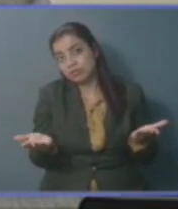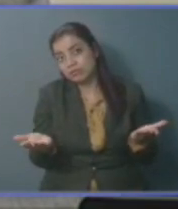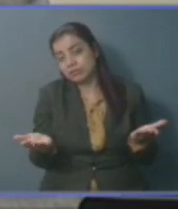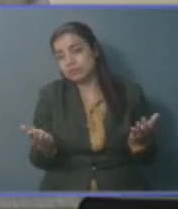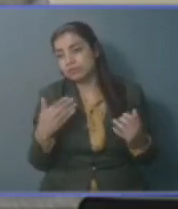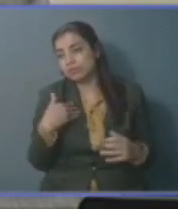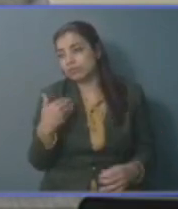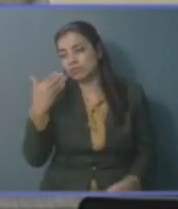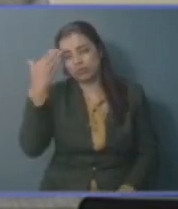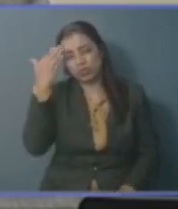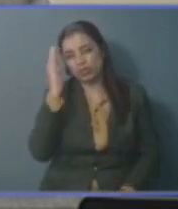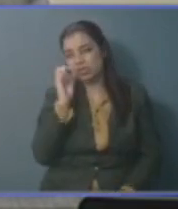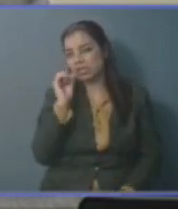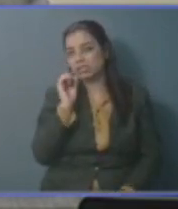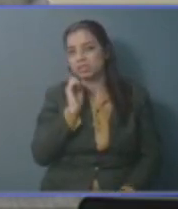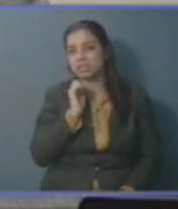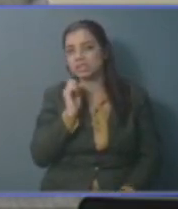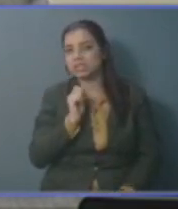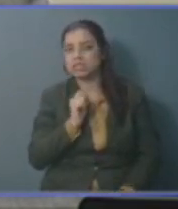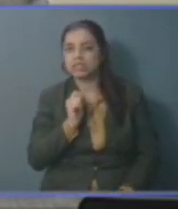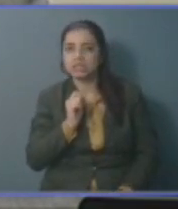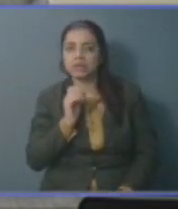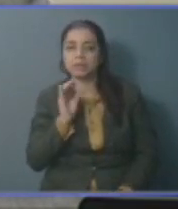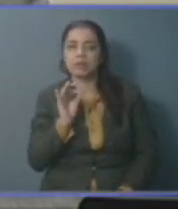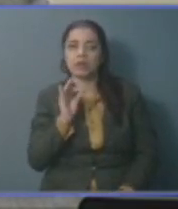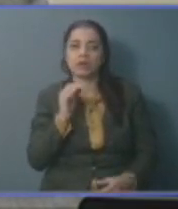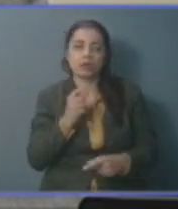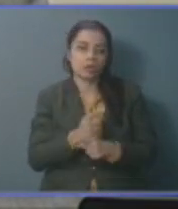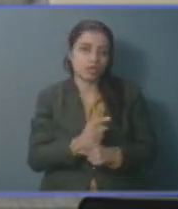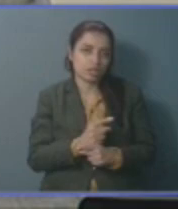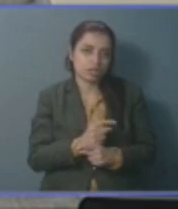yo no sé si sería correcto